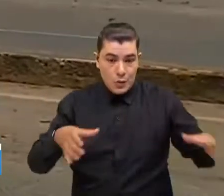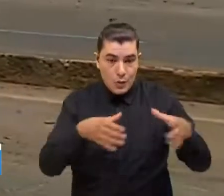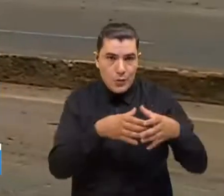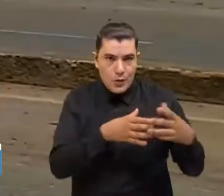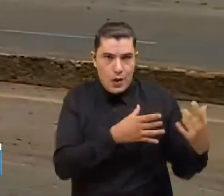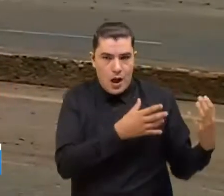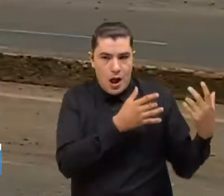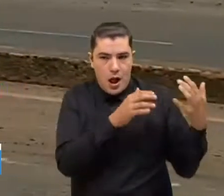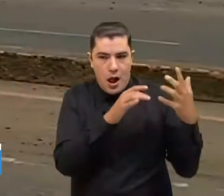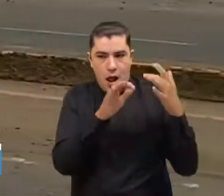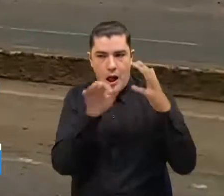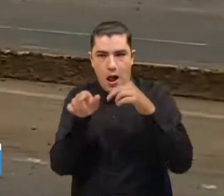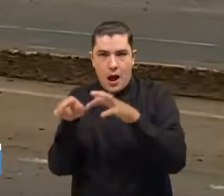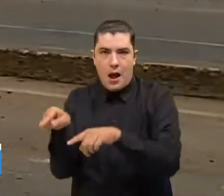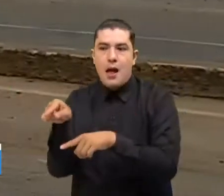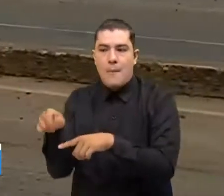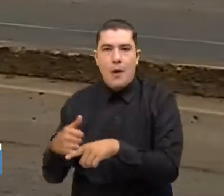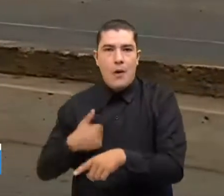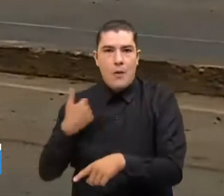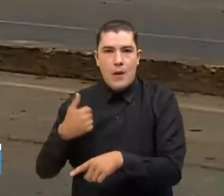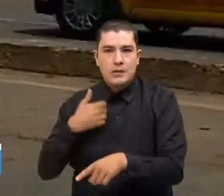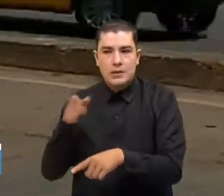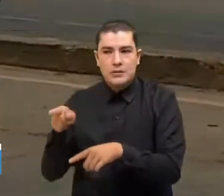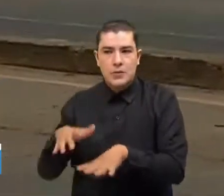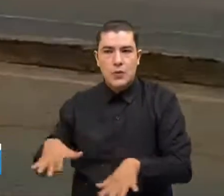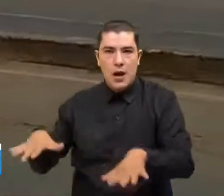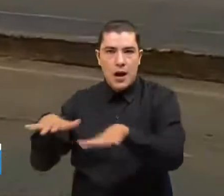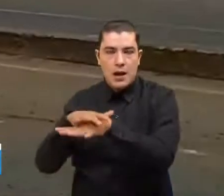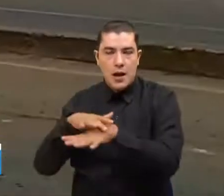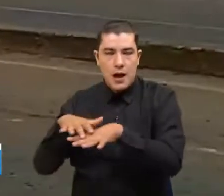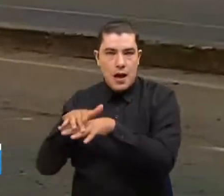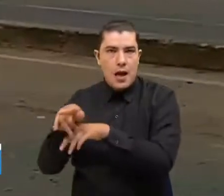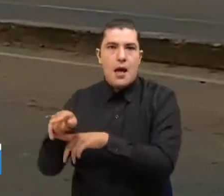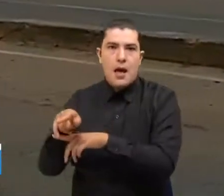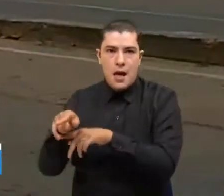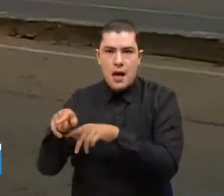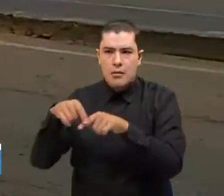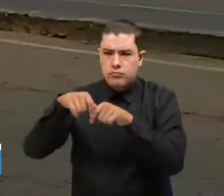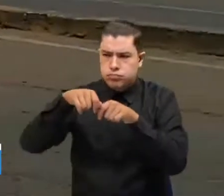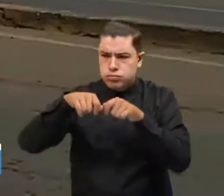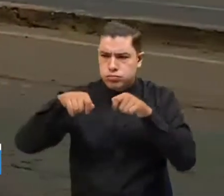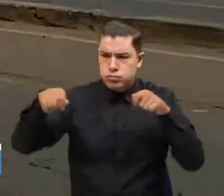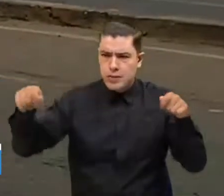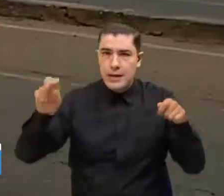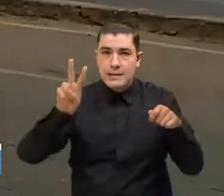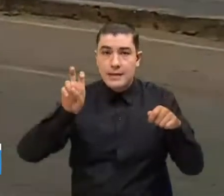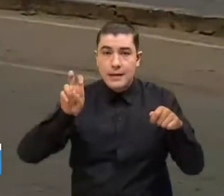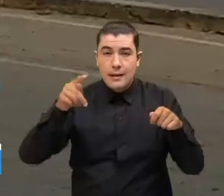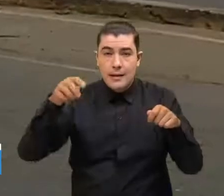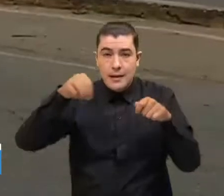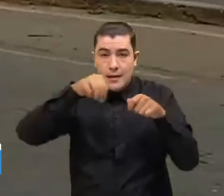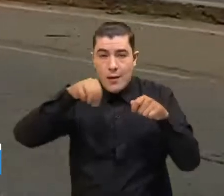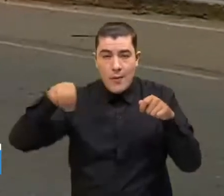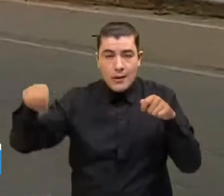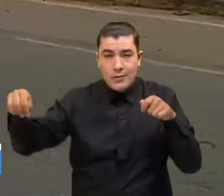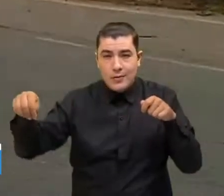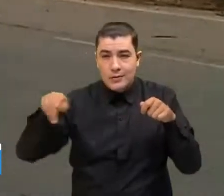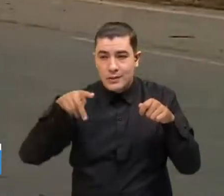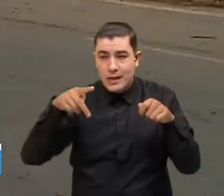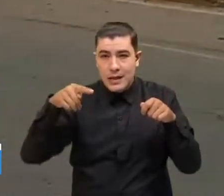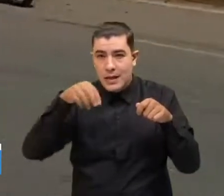de 7 kilómetros en donde no hay semáforos no hay autoridades y en algunos casos está la soledad de la vía porque es